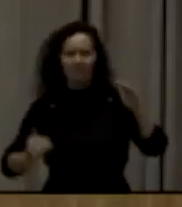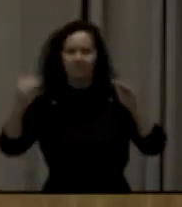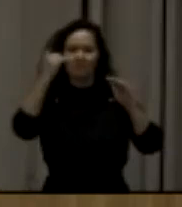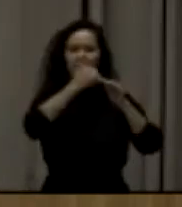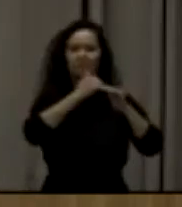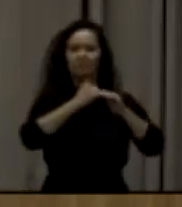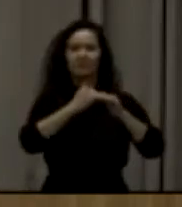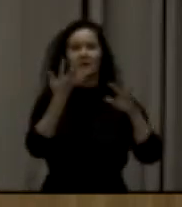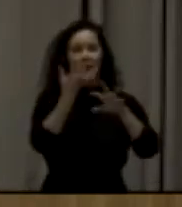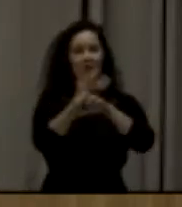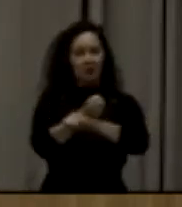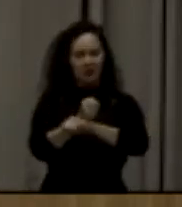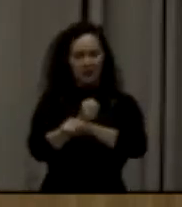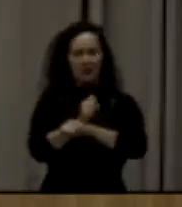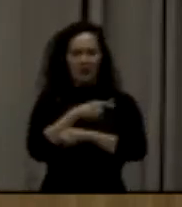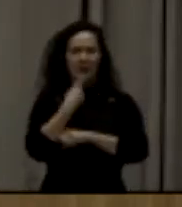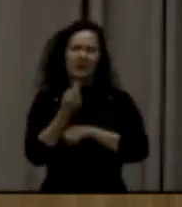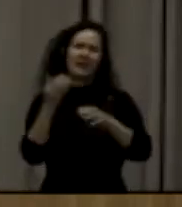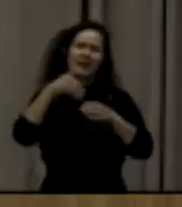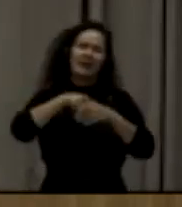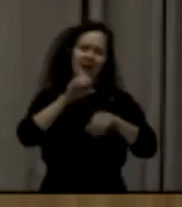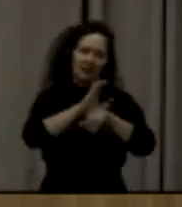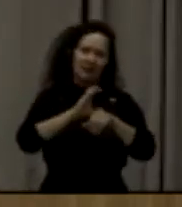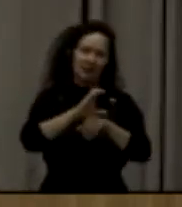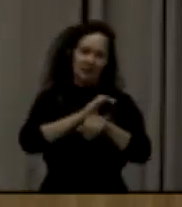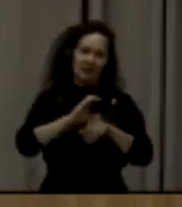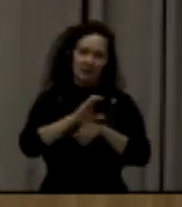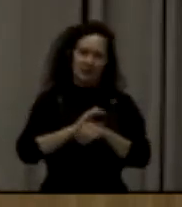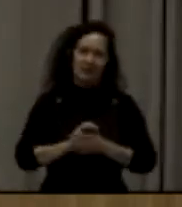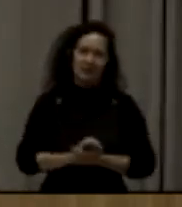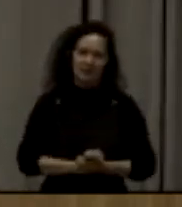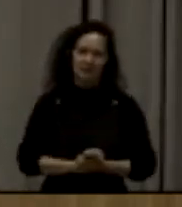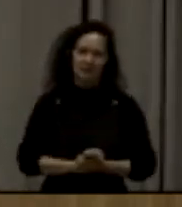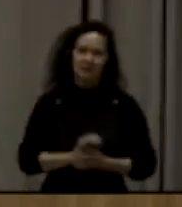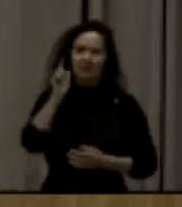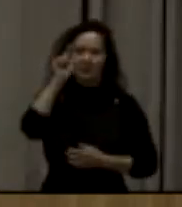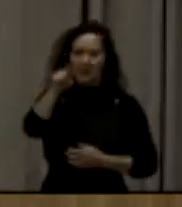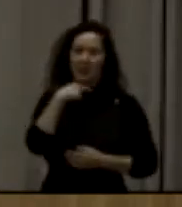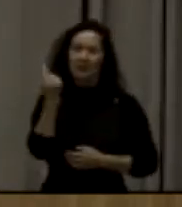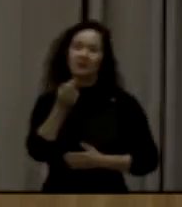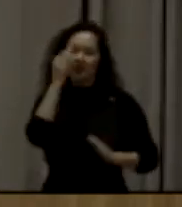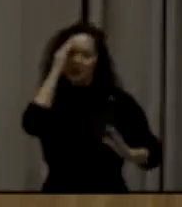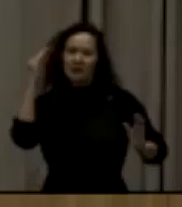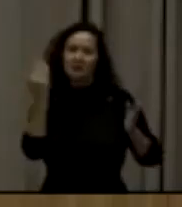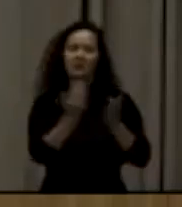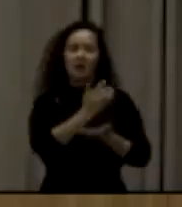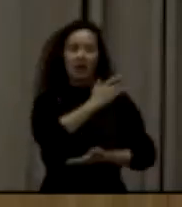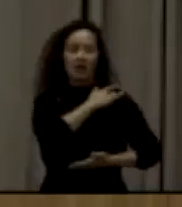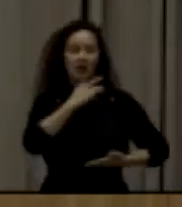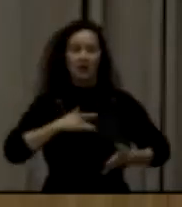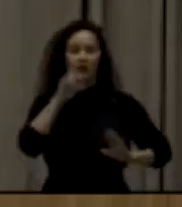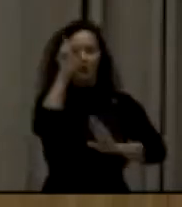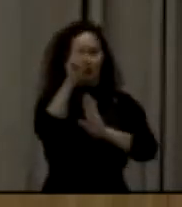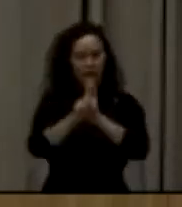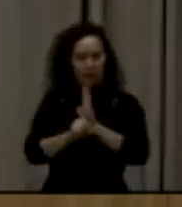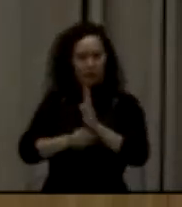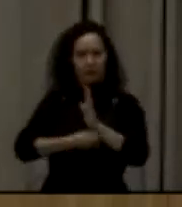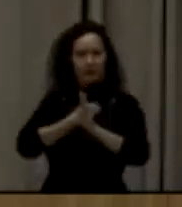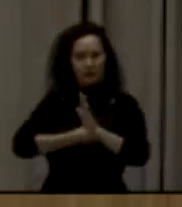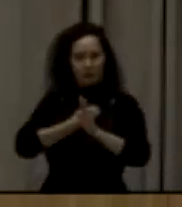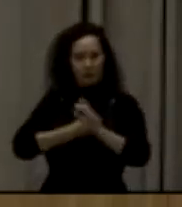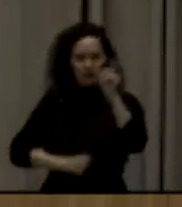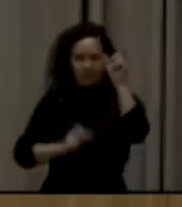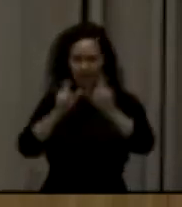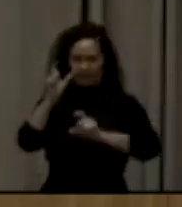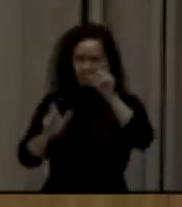integralidad eso está por Constitución es decir que allí se reconoce la salud como derecho y además la vía